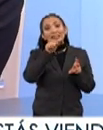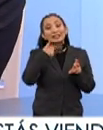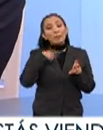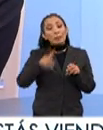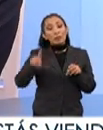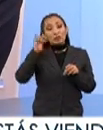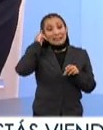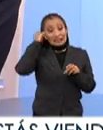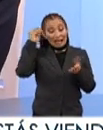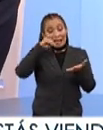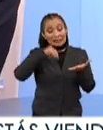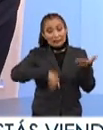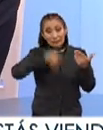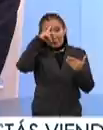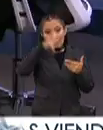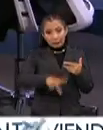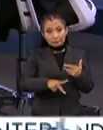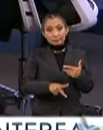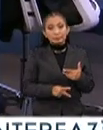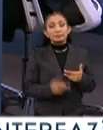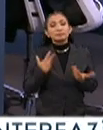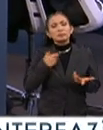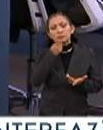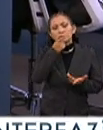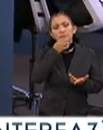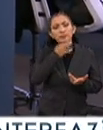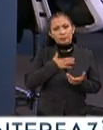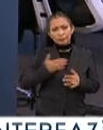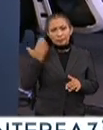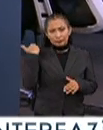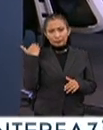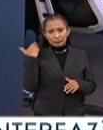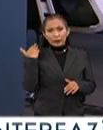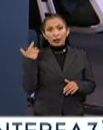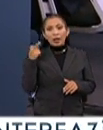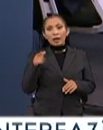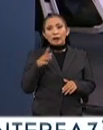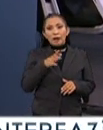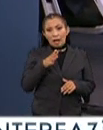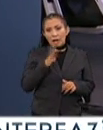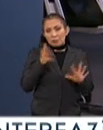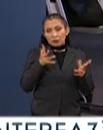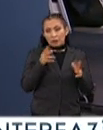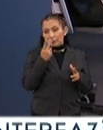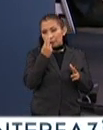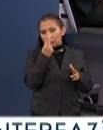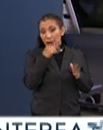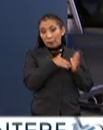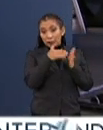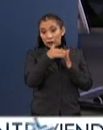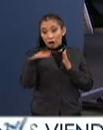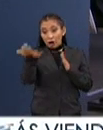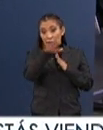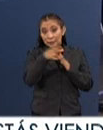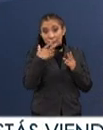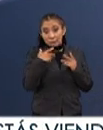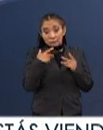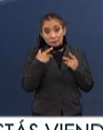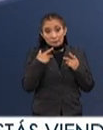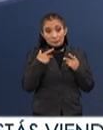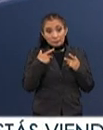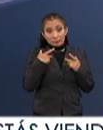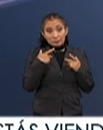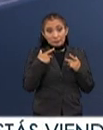de los Pueblos Indígenas de México. Nos decía que, bueno, pues hay alrededor de 25 millones de